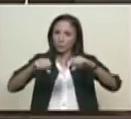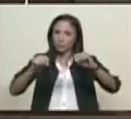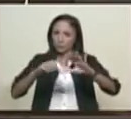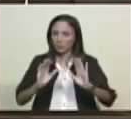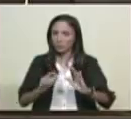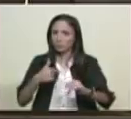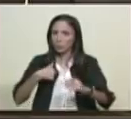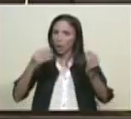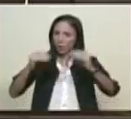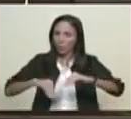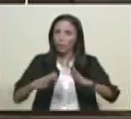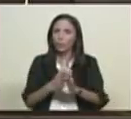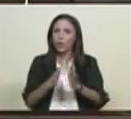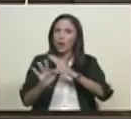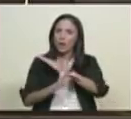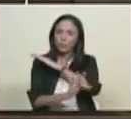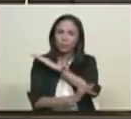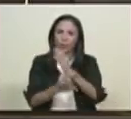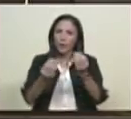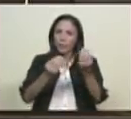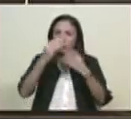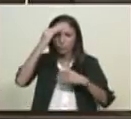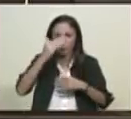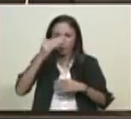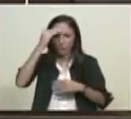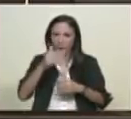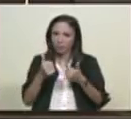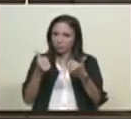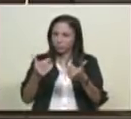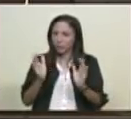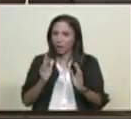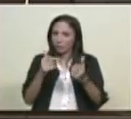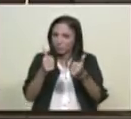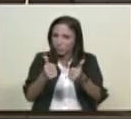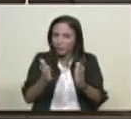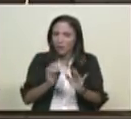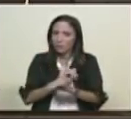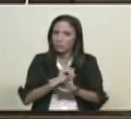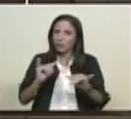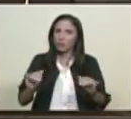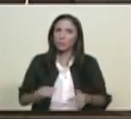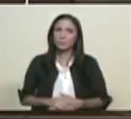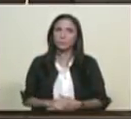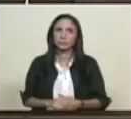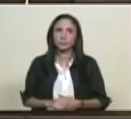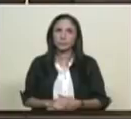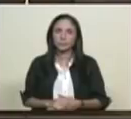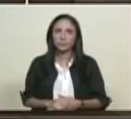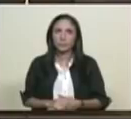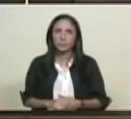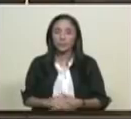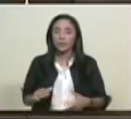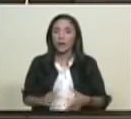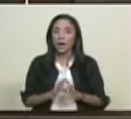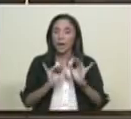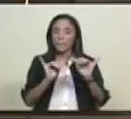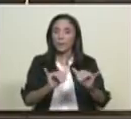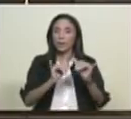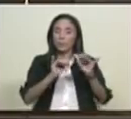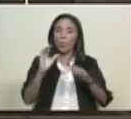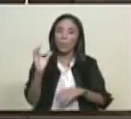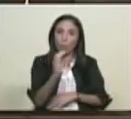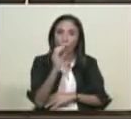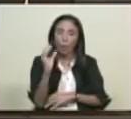ha tomado. Muy bien, excelente. Dentro del territorio colombiano, que ellos